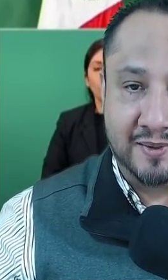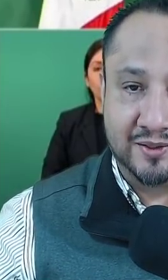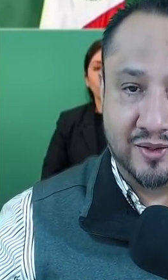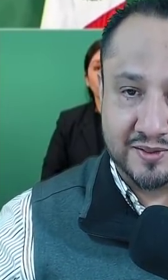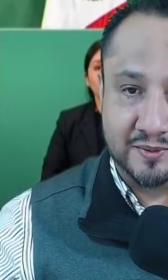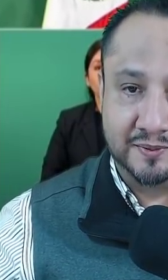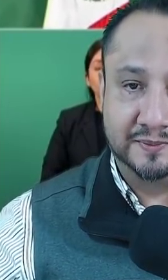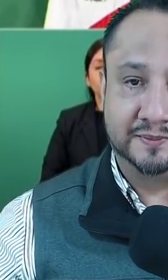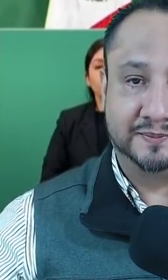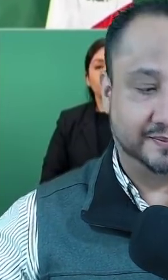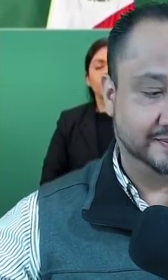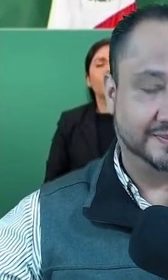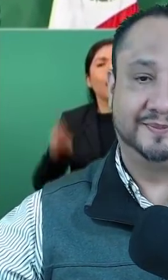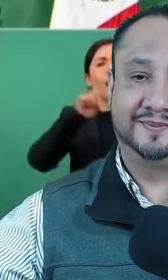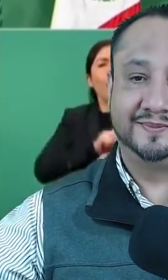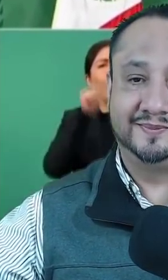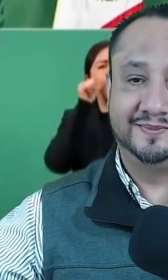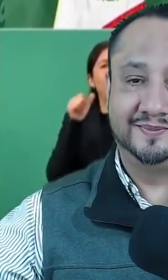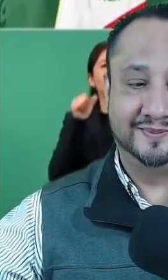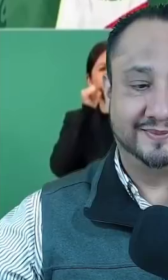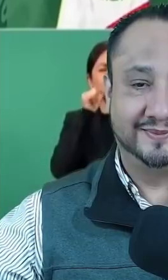hablando de eso